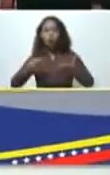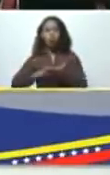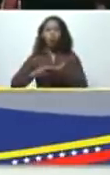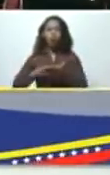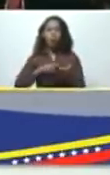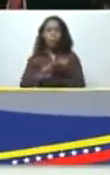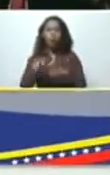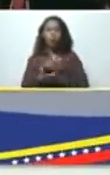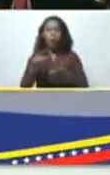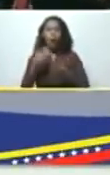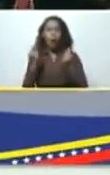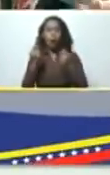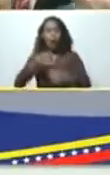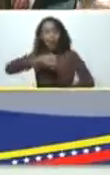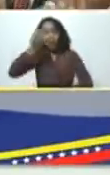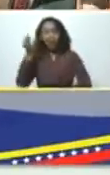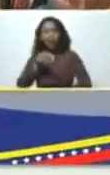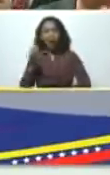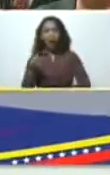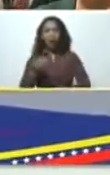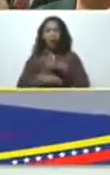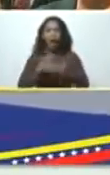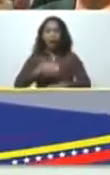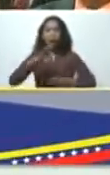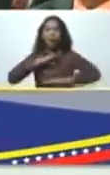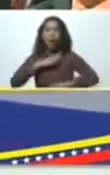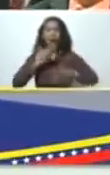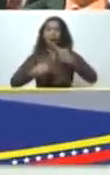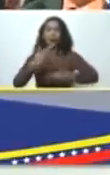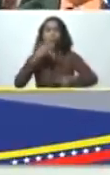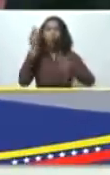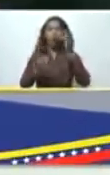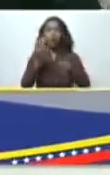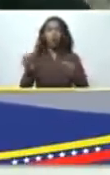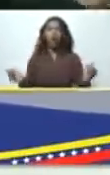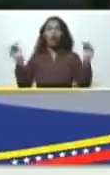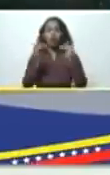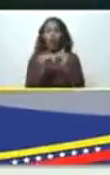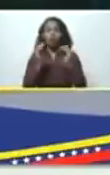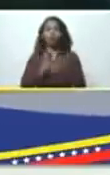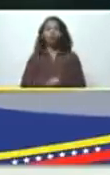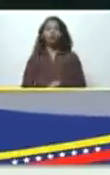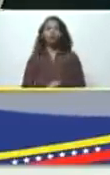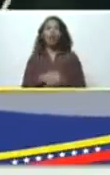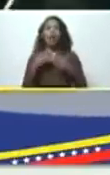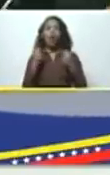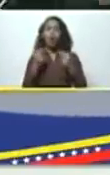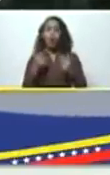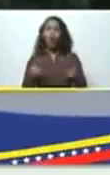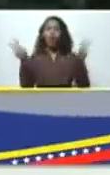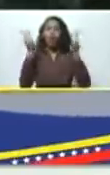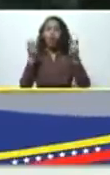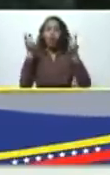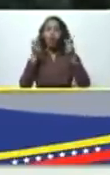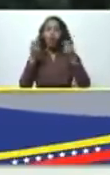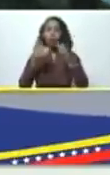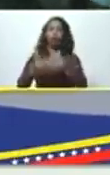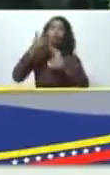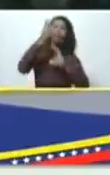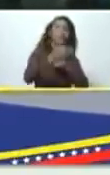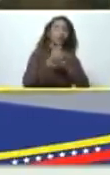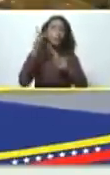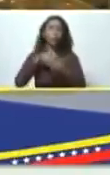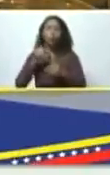real. La economía que genera bienes, servicios, justicia, igualdad. La economía nueva, postpetrolera,